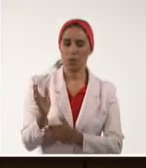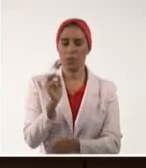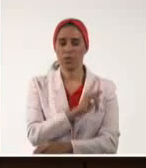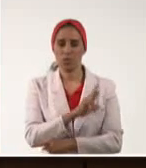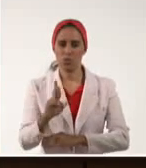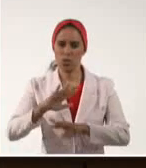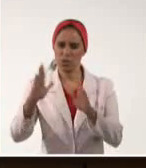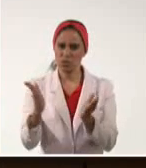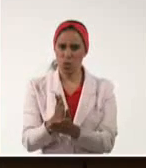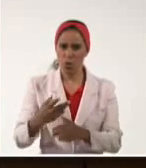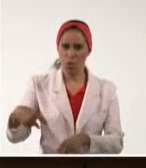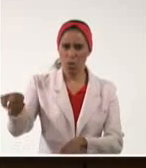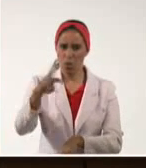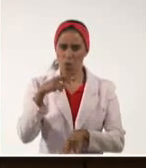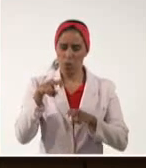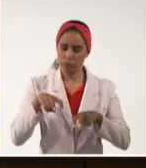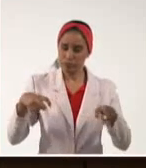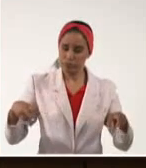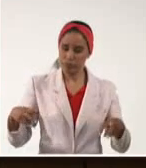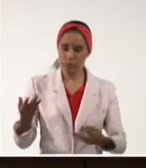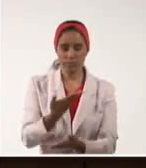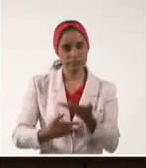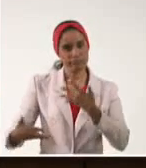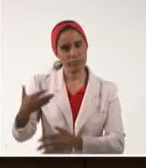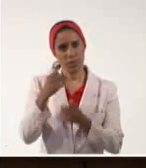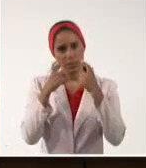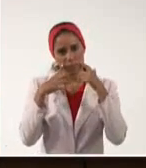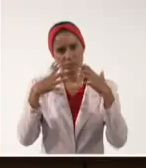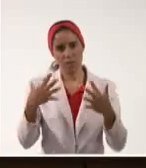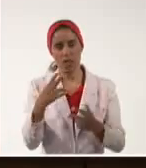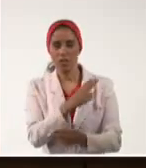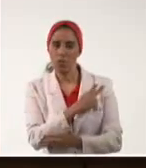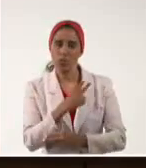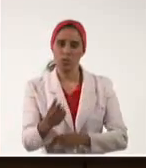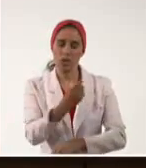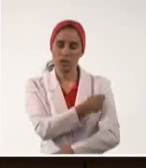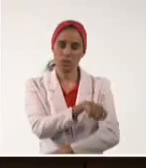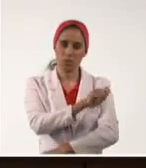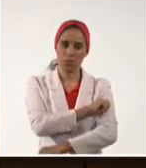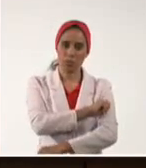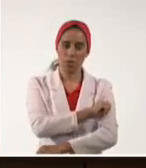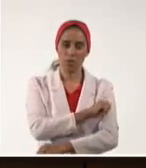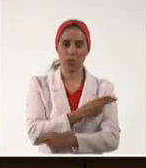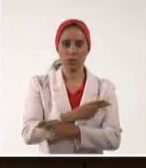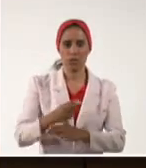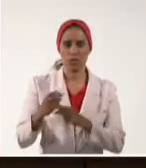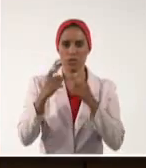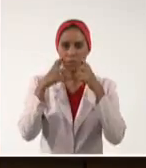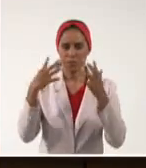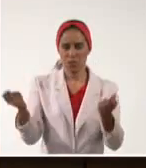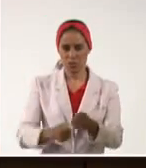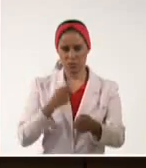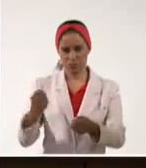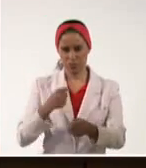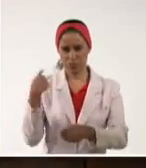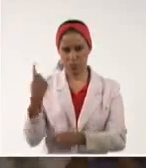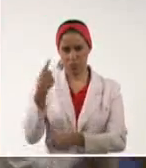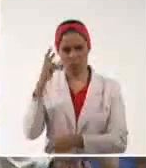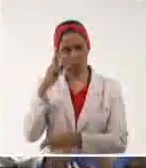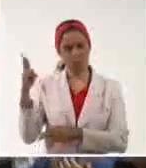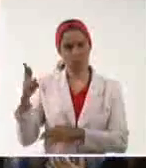los que estamos en esta sala para hacer valer la voluntad del pueblo heroico, digno y rebelde que nos honra